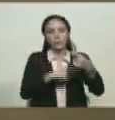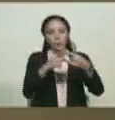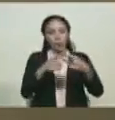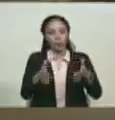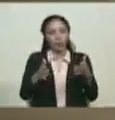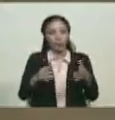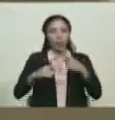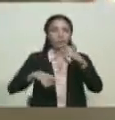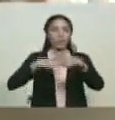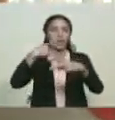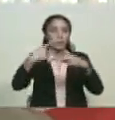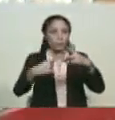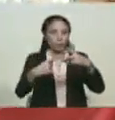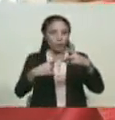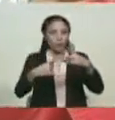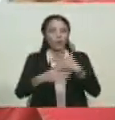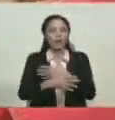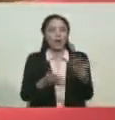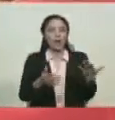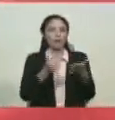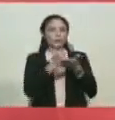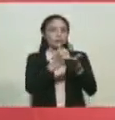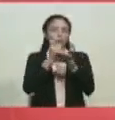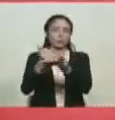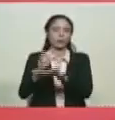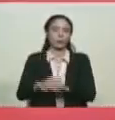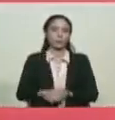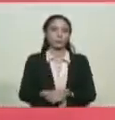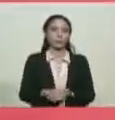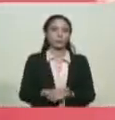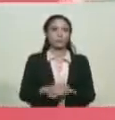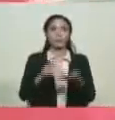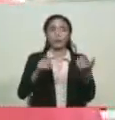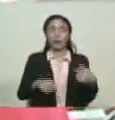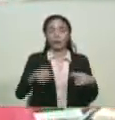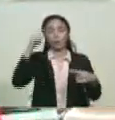dentro de las expectativas de este cuarto congreso